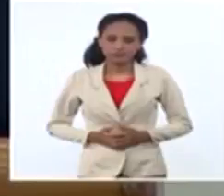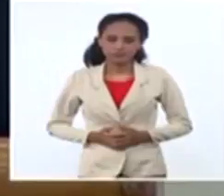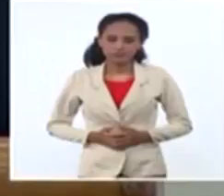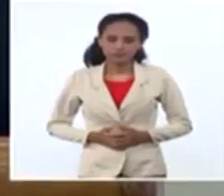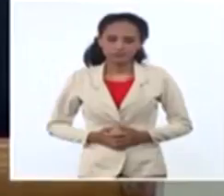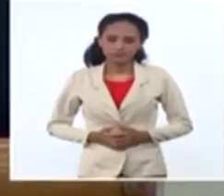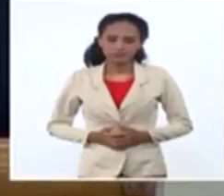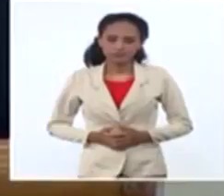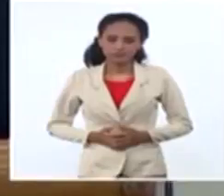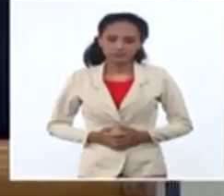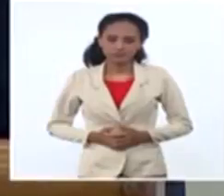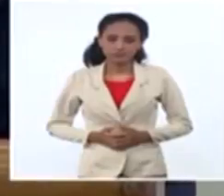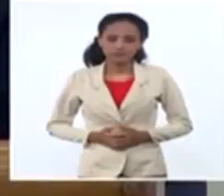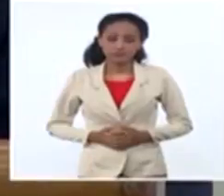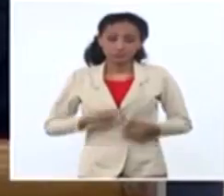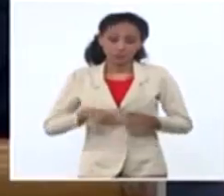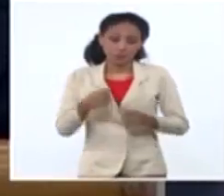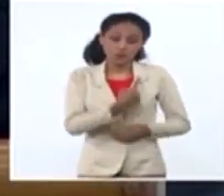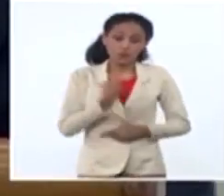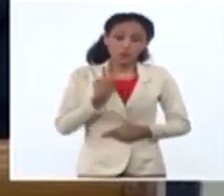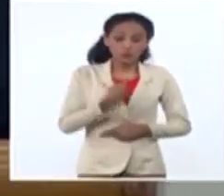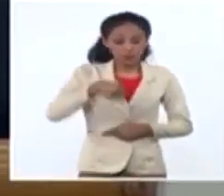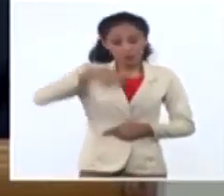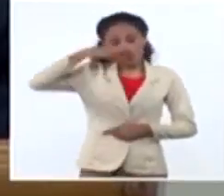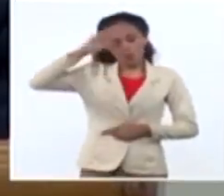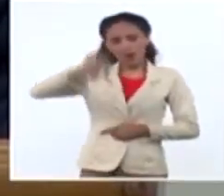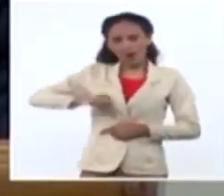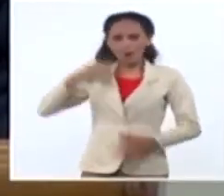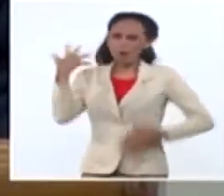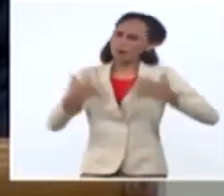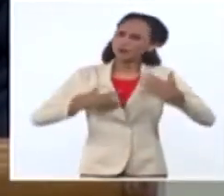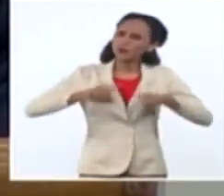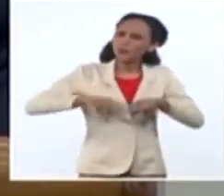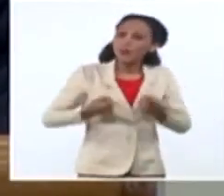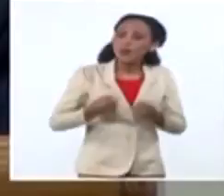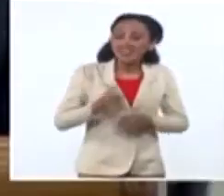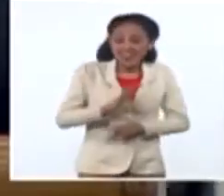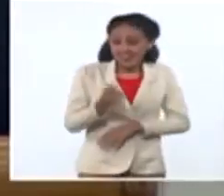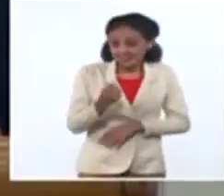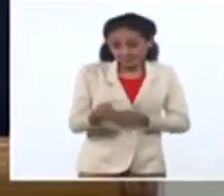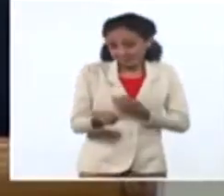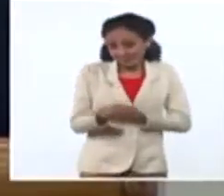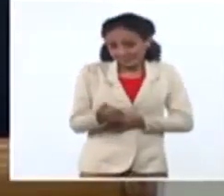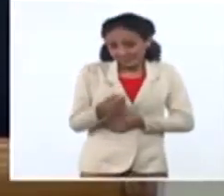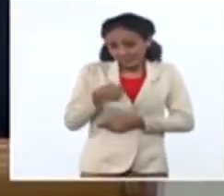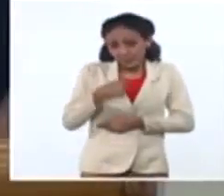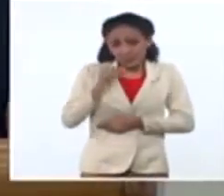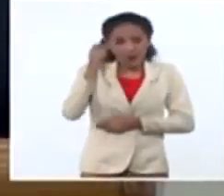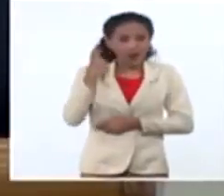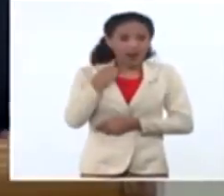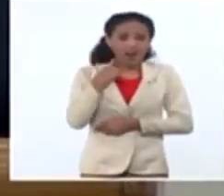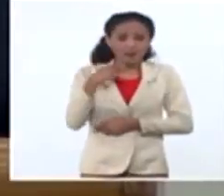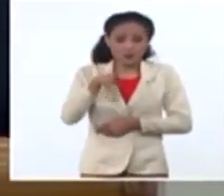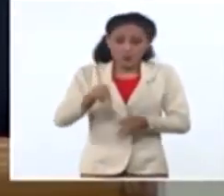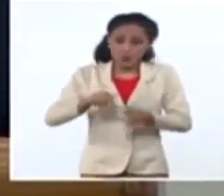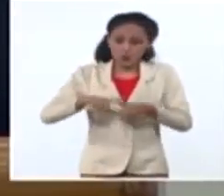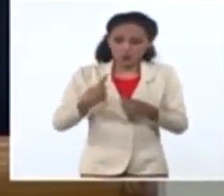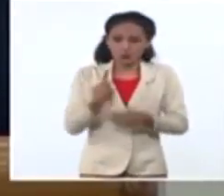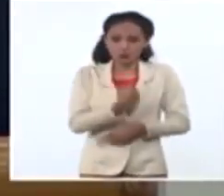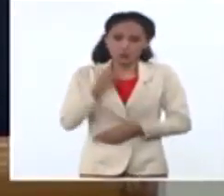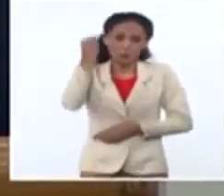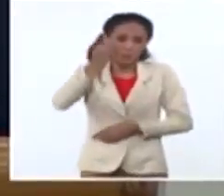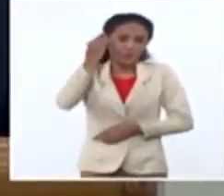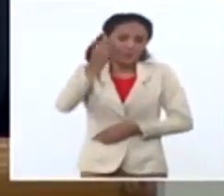nuevo año, y los cubanos sentimos la convicción de que el 2022 será un año